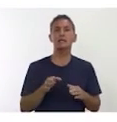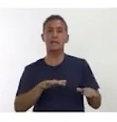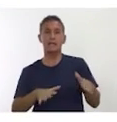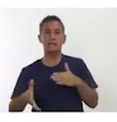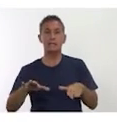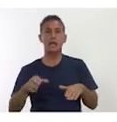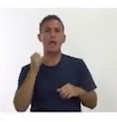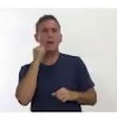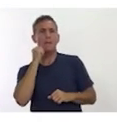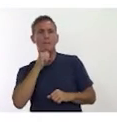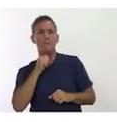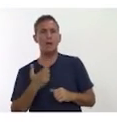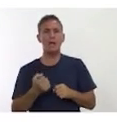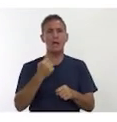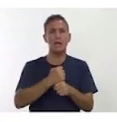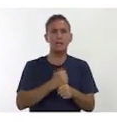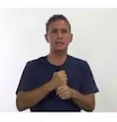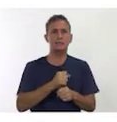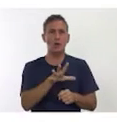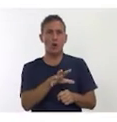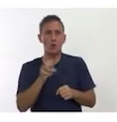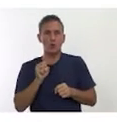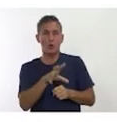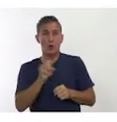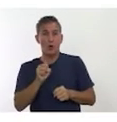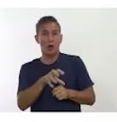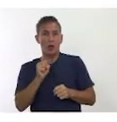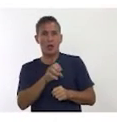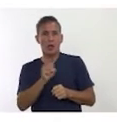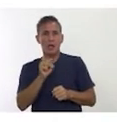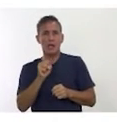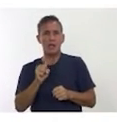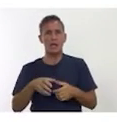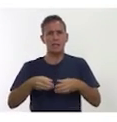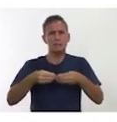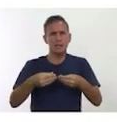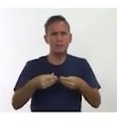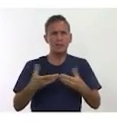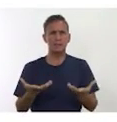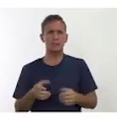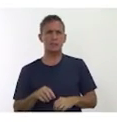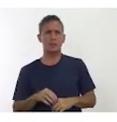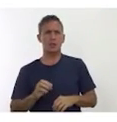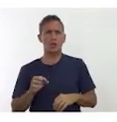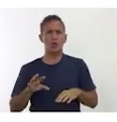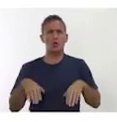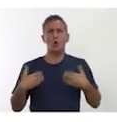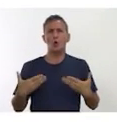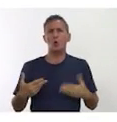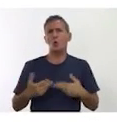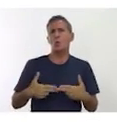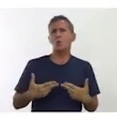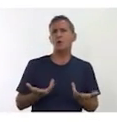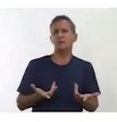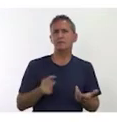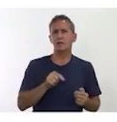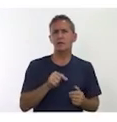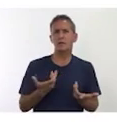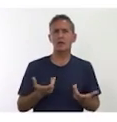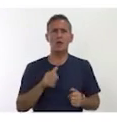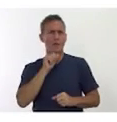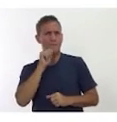más el trabajo de extracción del metal. ¿En qué aplicamos el fotoefecto